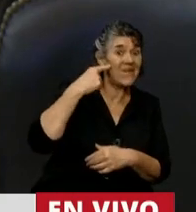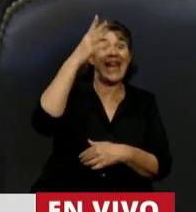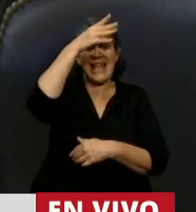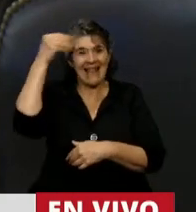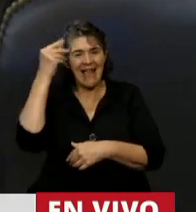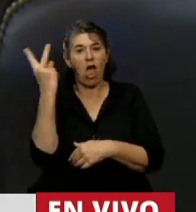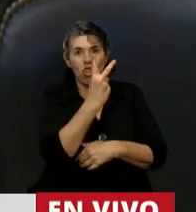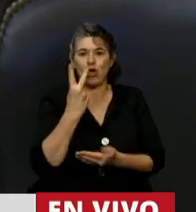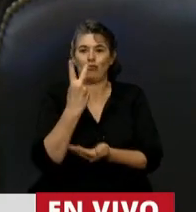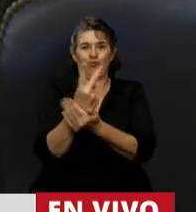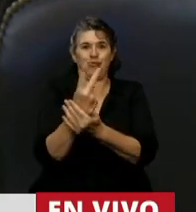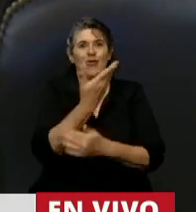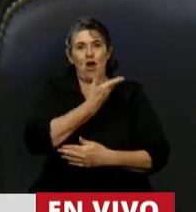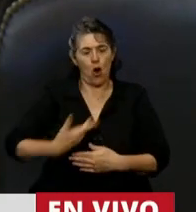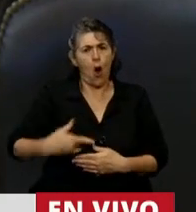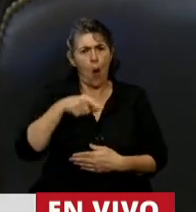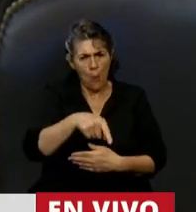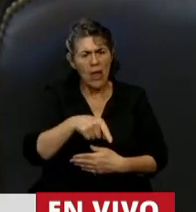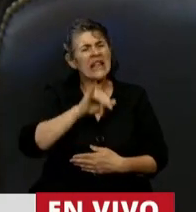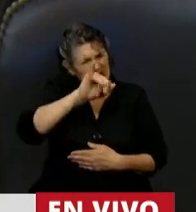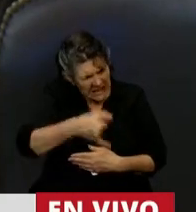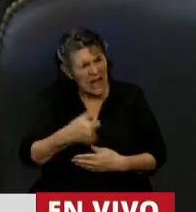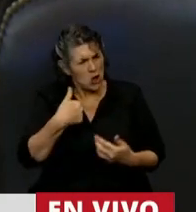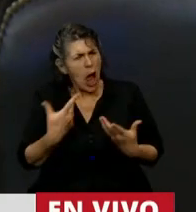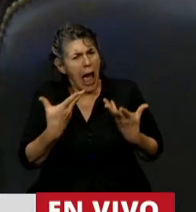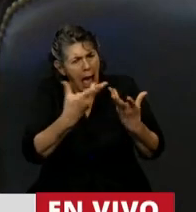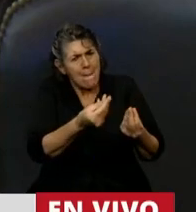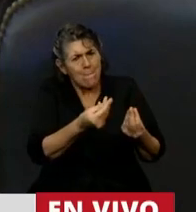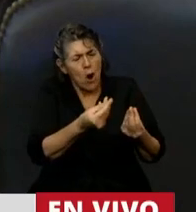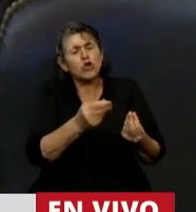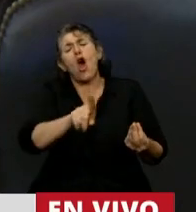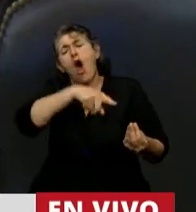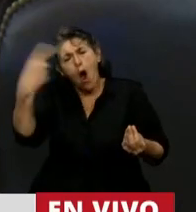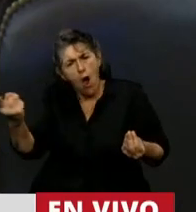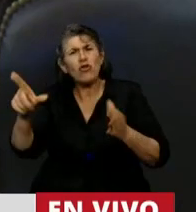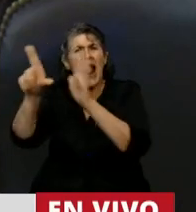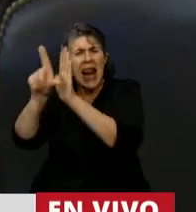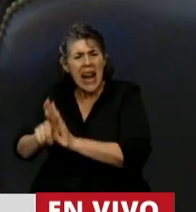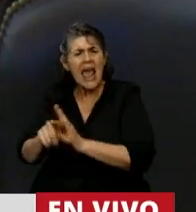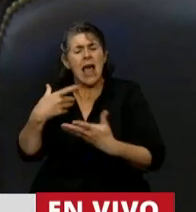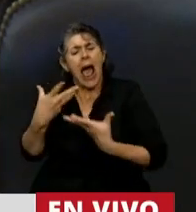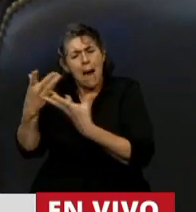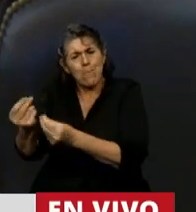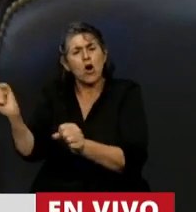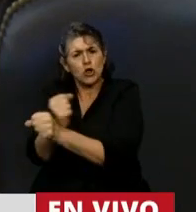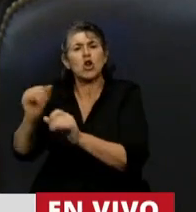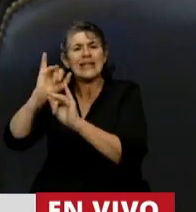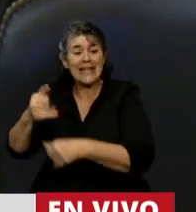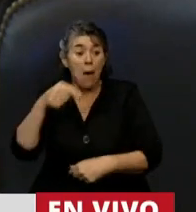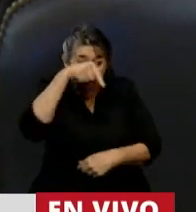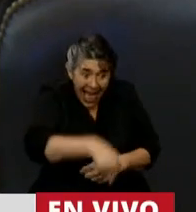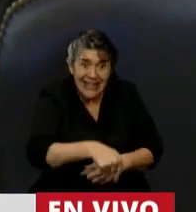seguir apoyando este proyecto. Seguramente vamos a seguir votando otras leyes, pero en esta oportunidad no